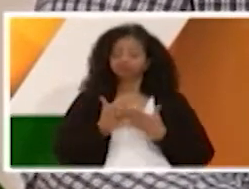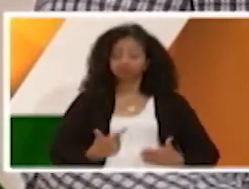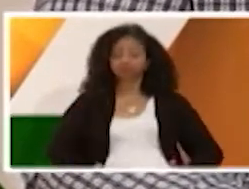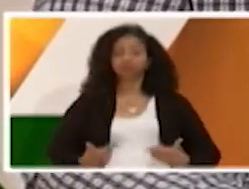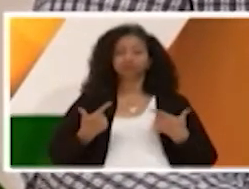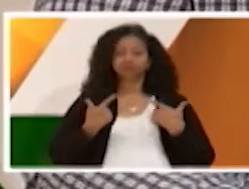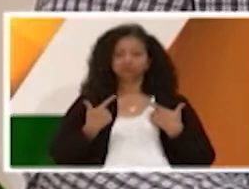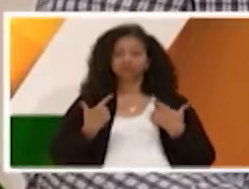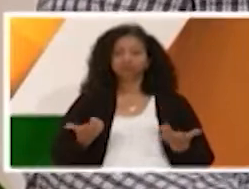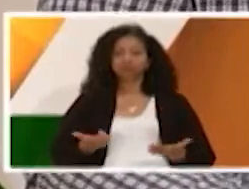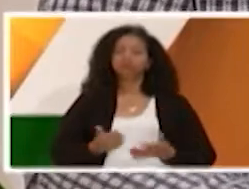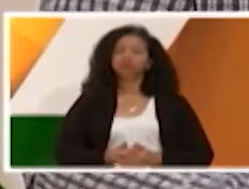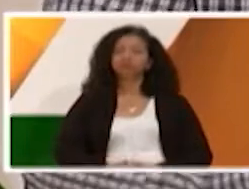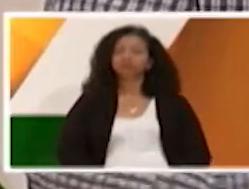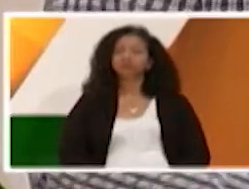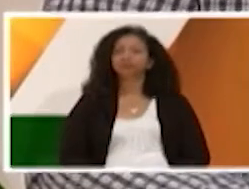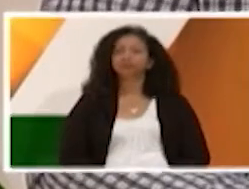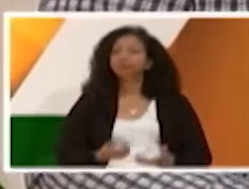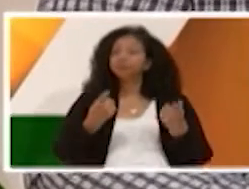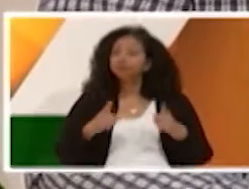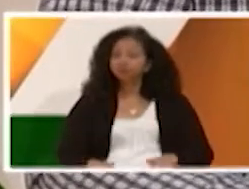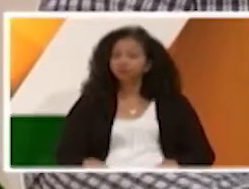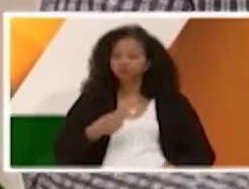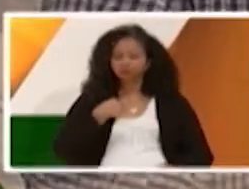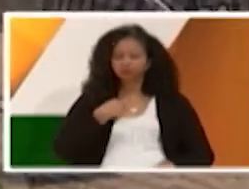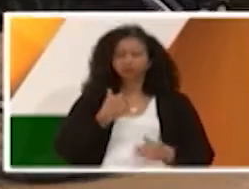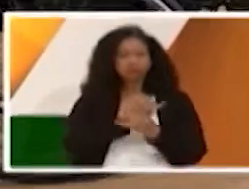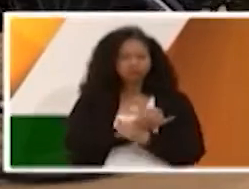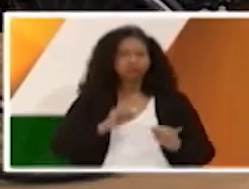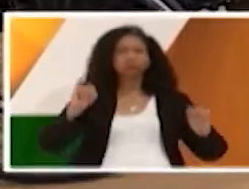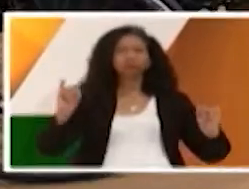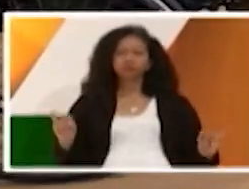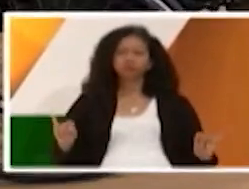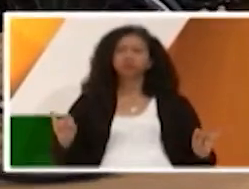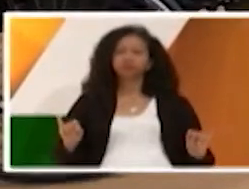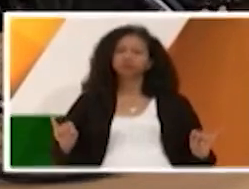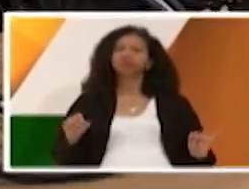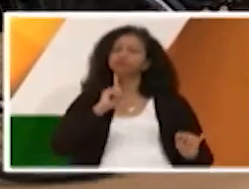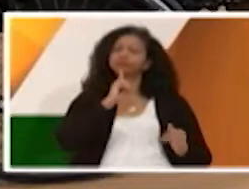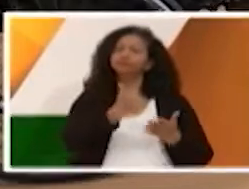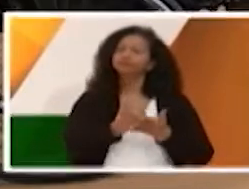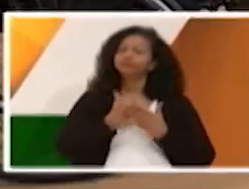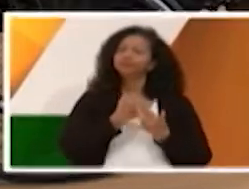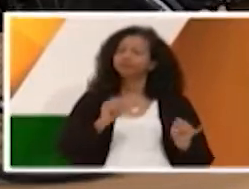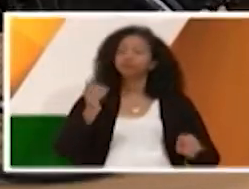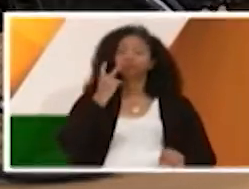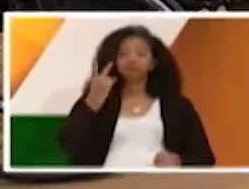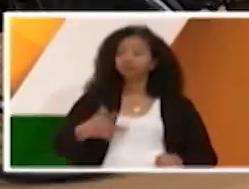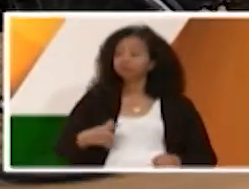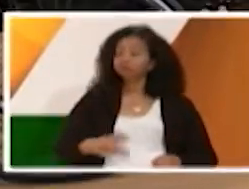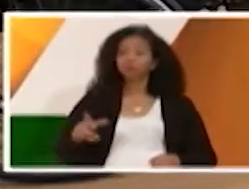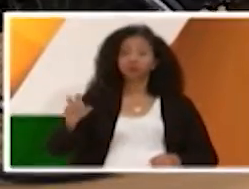manera? A tal manera que ha sido independiente. O sea, que... Te ha hecho una persona independiente. Exactamente. Sí, yo te vi subiendo ahí